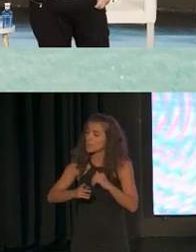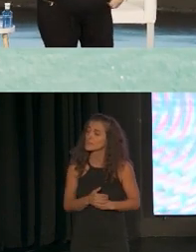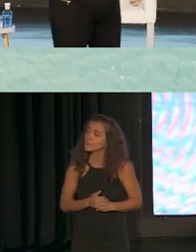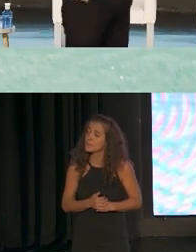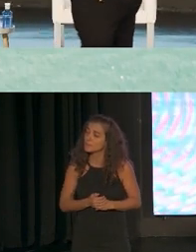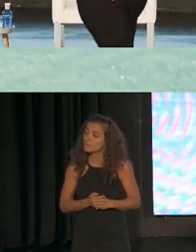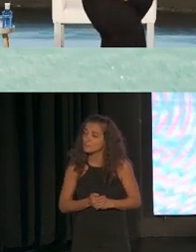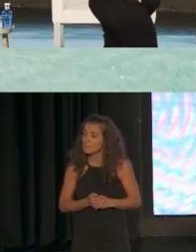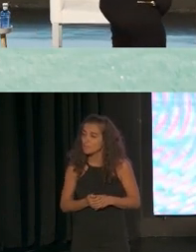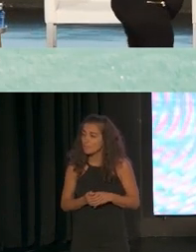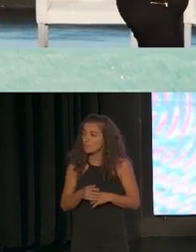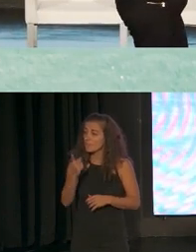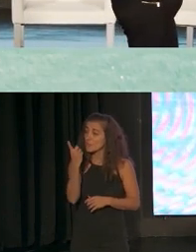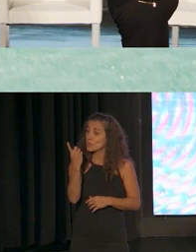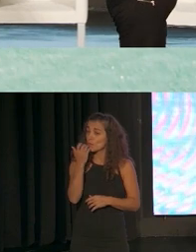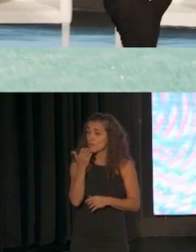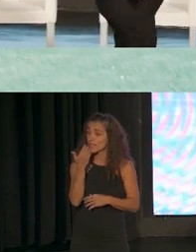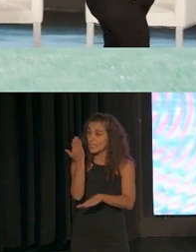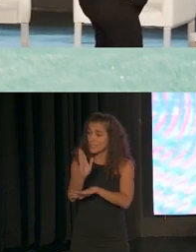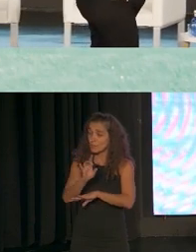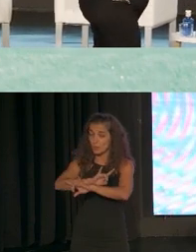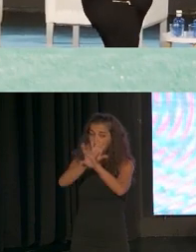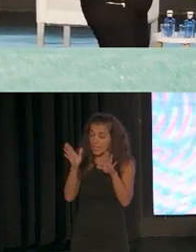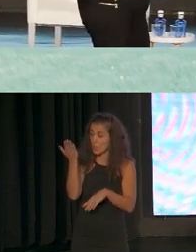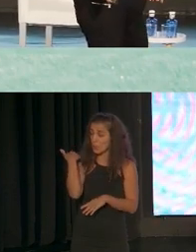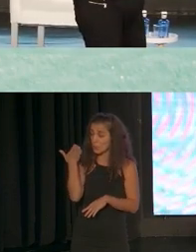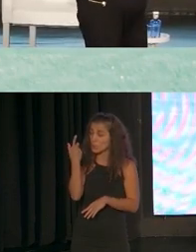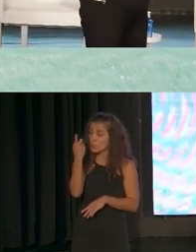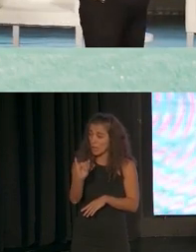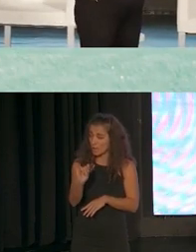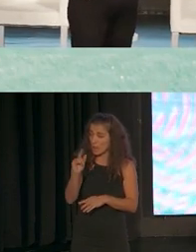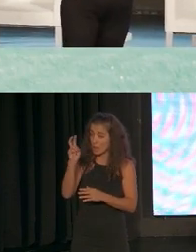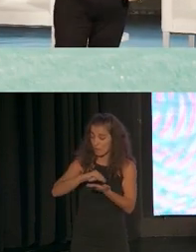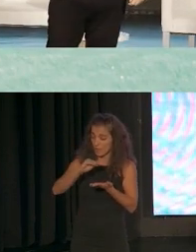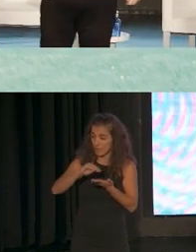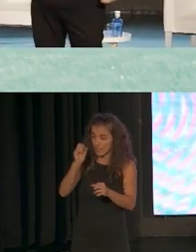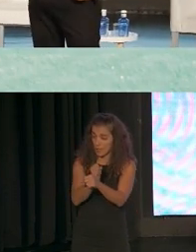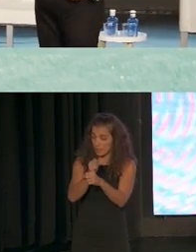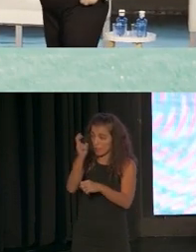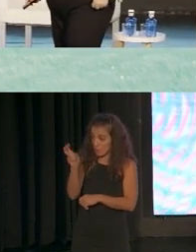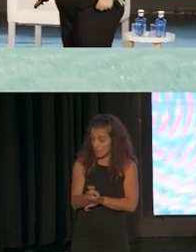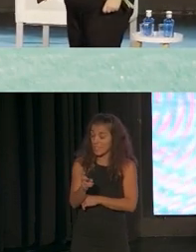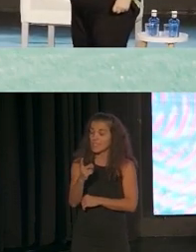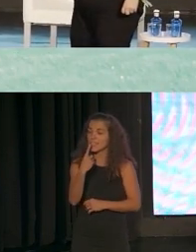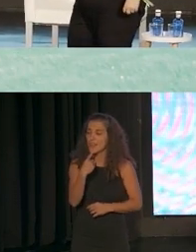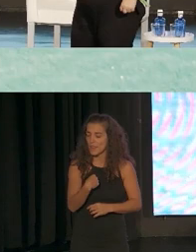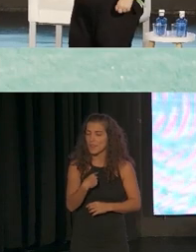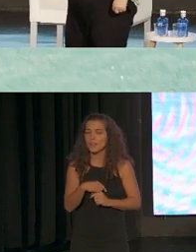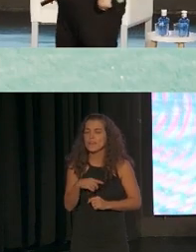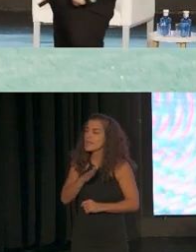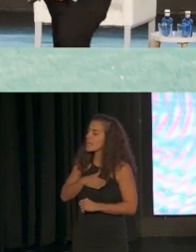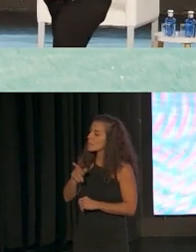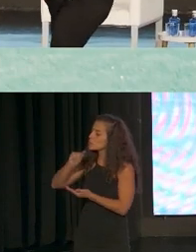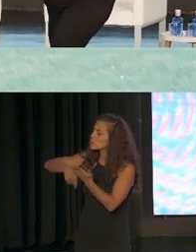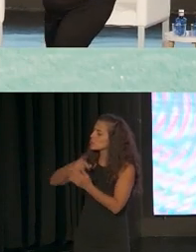eh Un ejemplo muy claro pues una vez que vinieron a la oficina de empleo y nos dijeron queremos contratar a una persona